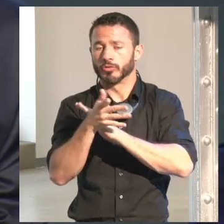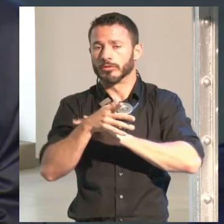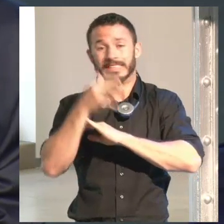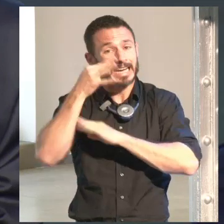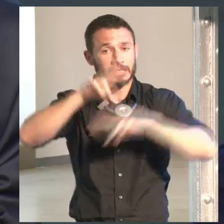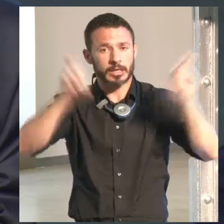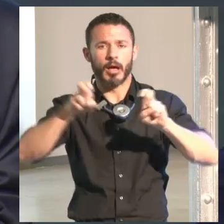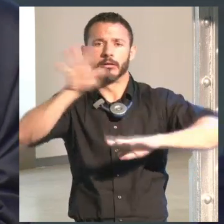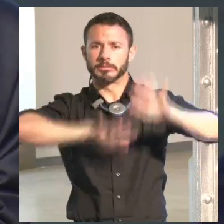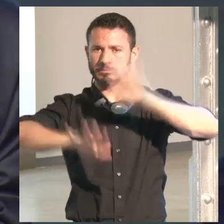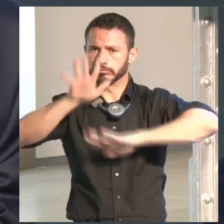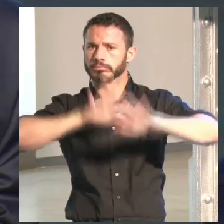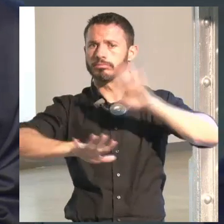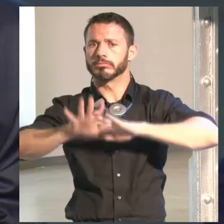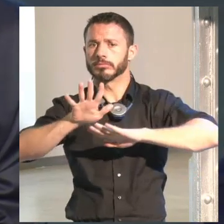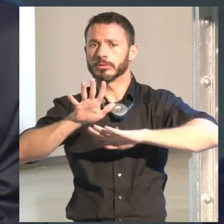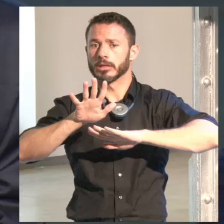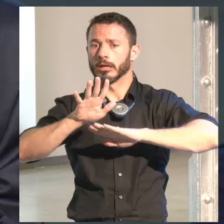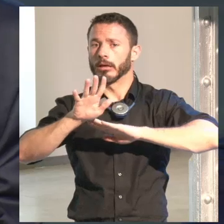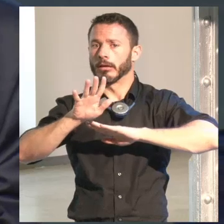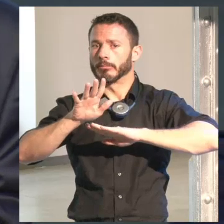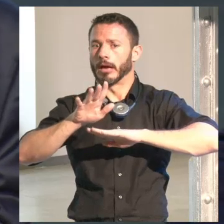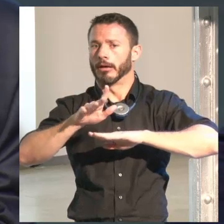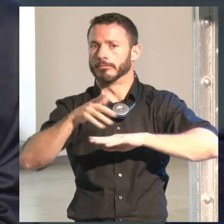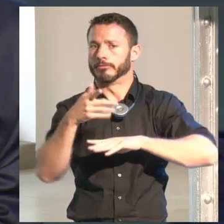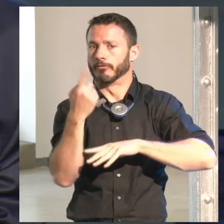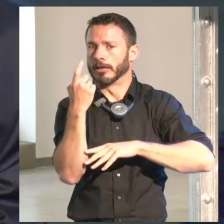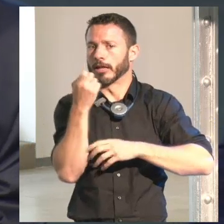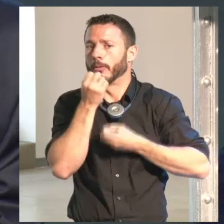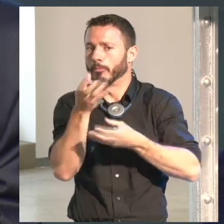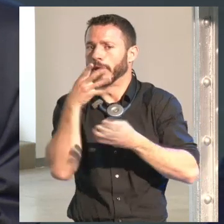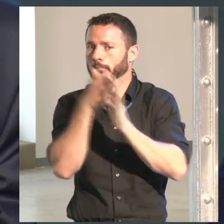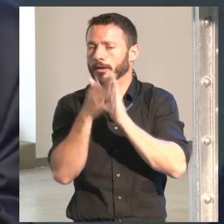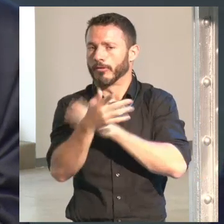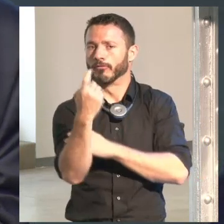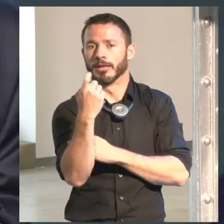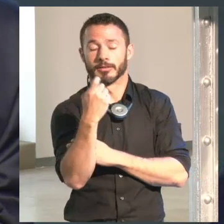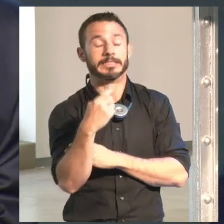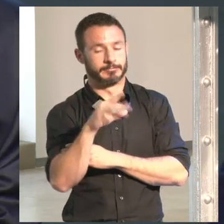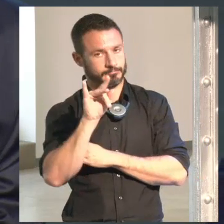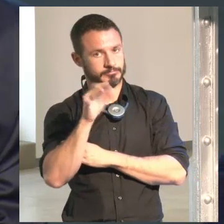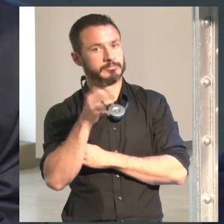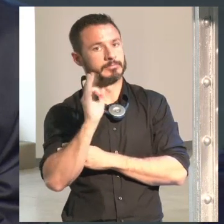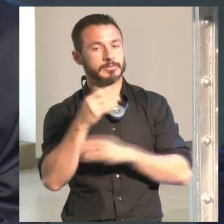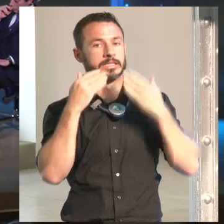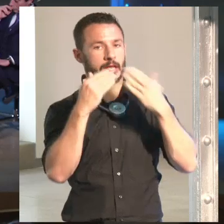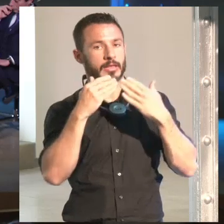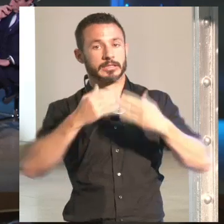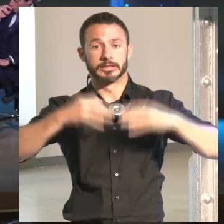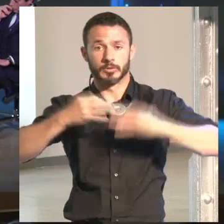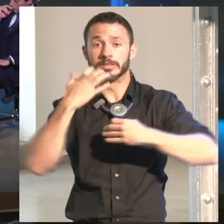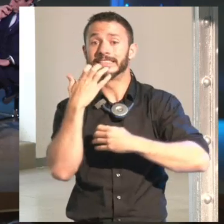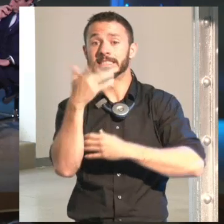complejo y que realmente va a tener mucha secuela y queda mucho por contar todavía de lo que viene. Sí, muchas gracias. Y seguro que si